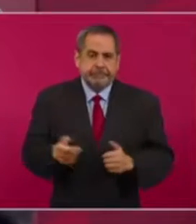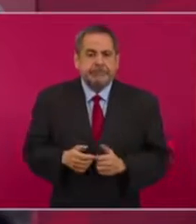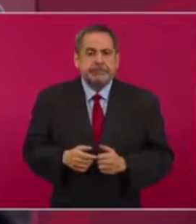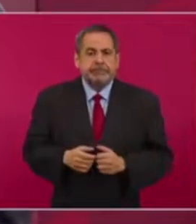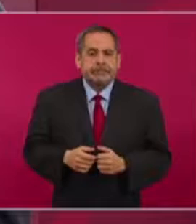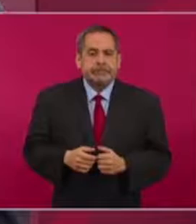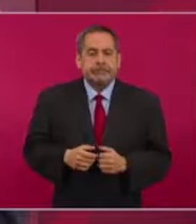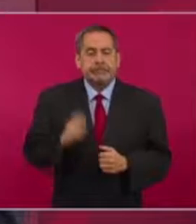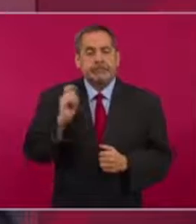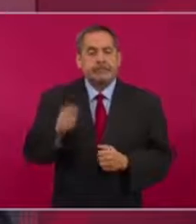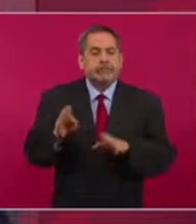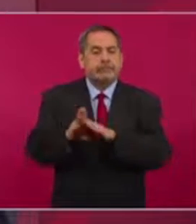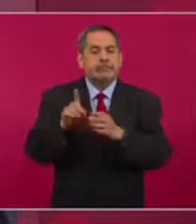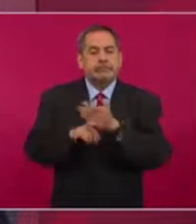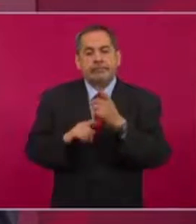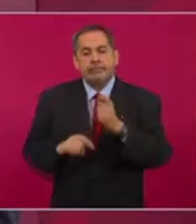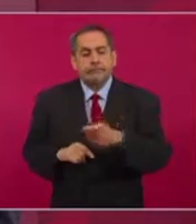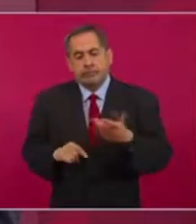y mucho menos